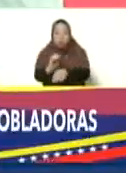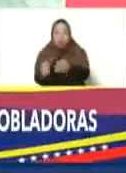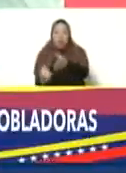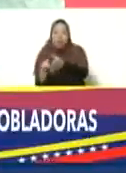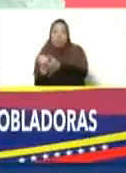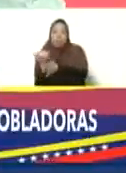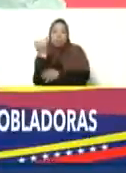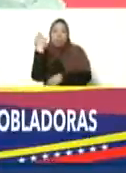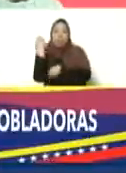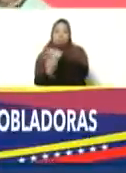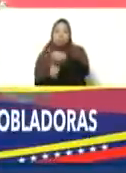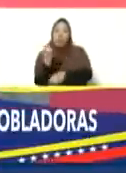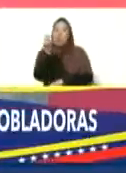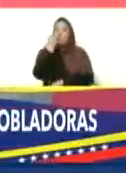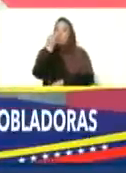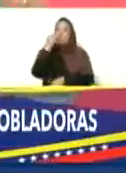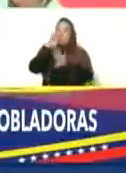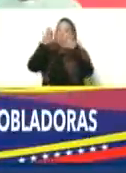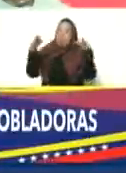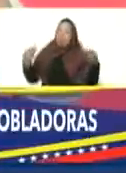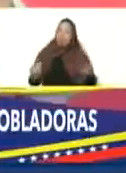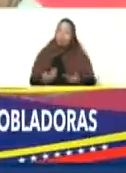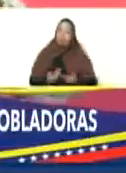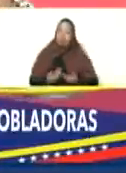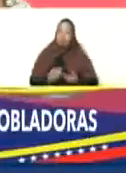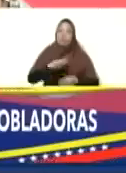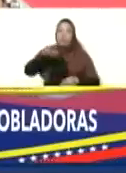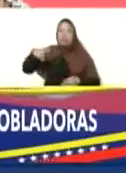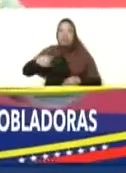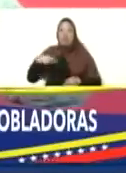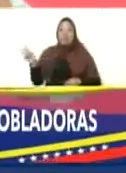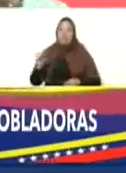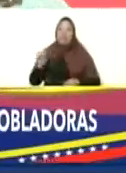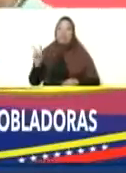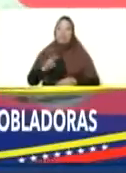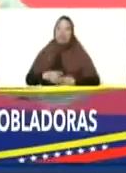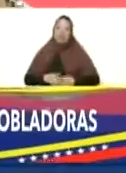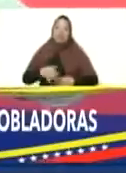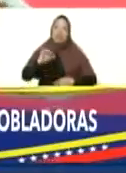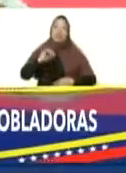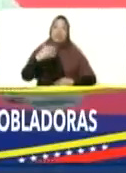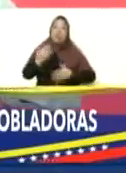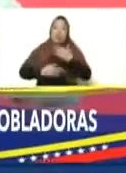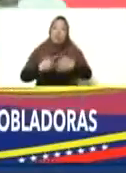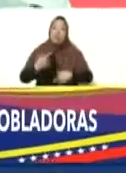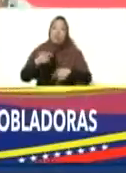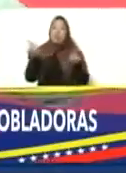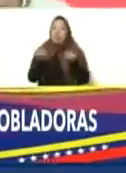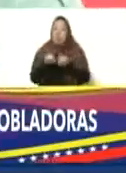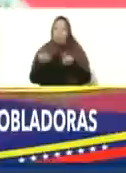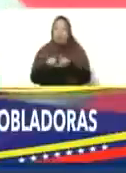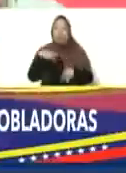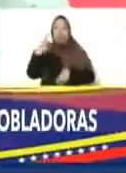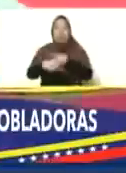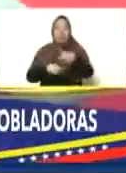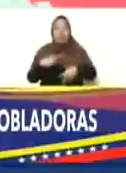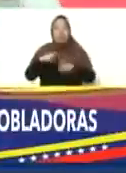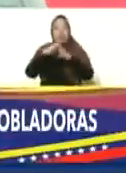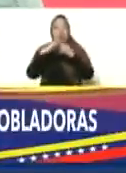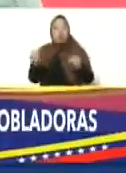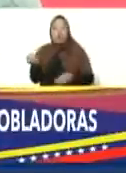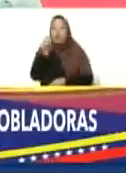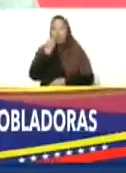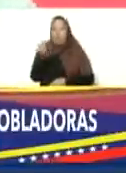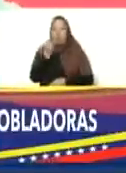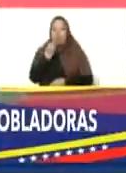producción de alimentos en el mundo por eso nosotros en venezuela tenemos que seguir en la línea de producir todos los alimentos